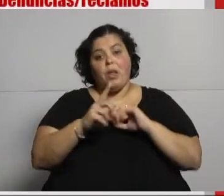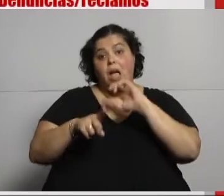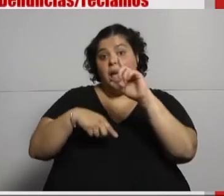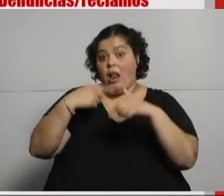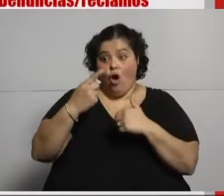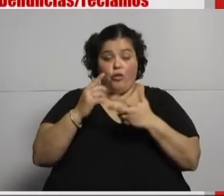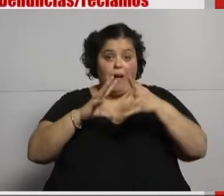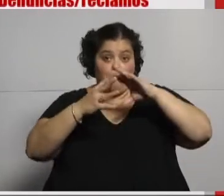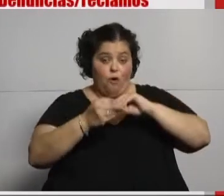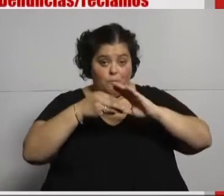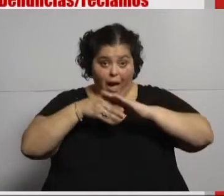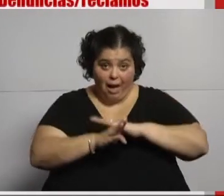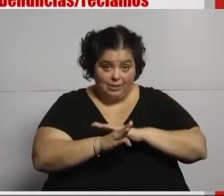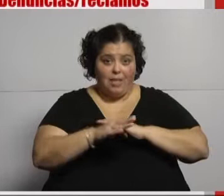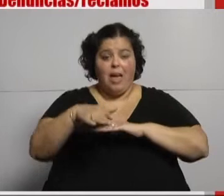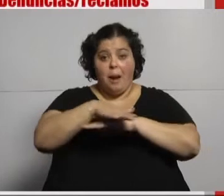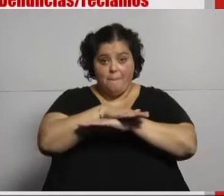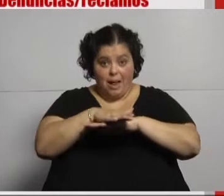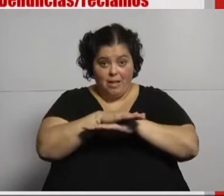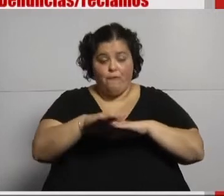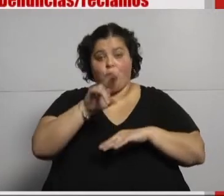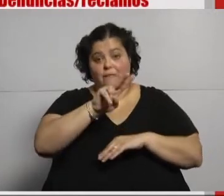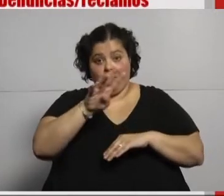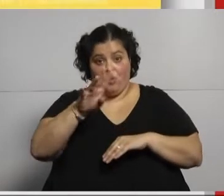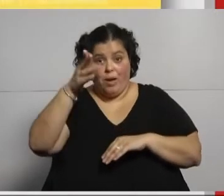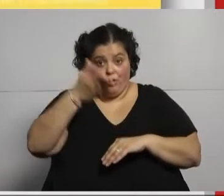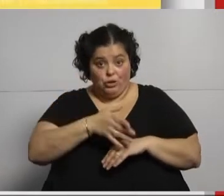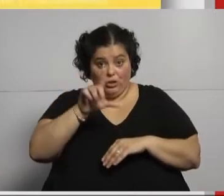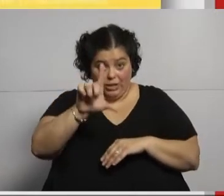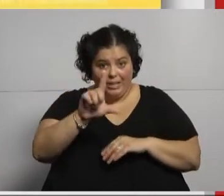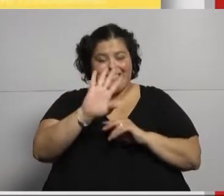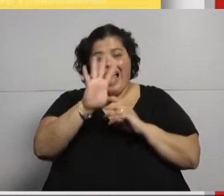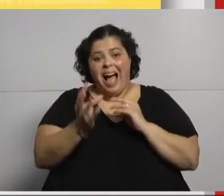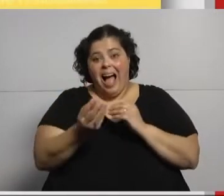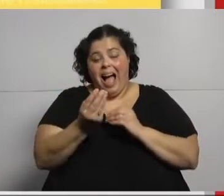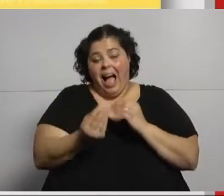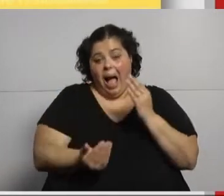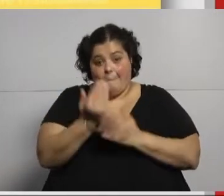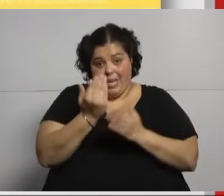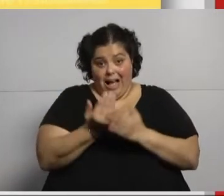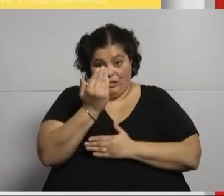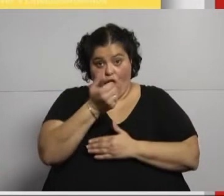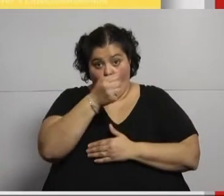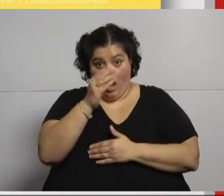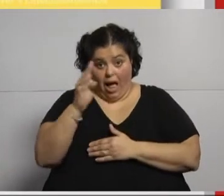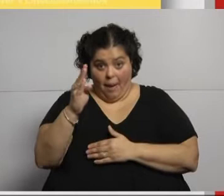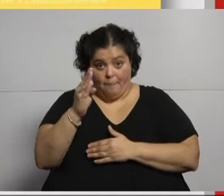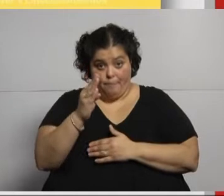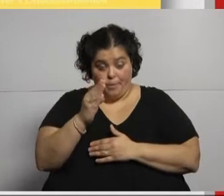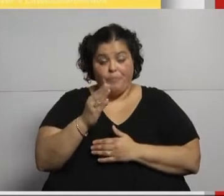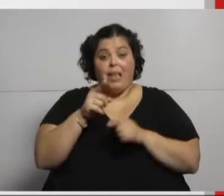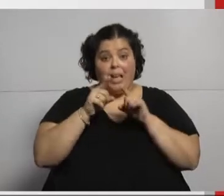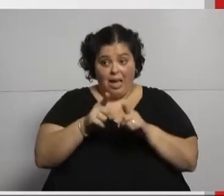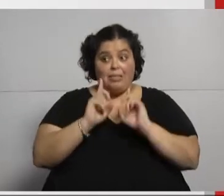otro medio para acceder a esta plataforma es la aplicación móvil, que también está disponible en Internet ya a lo largo de los últimos